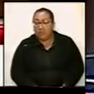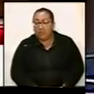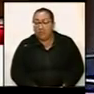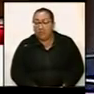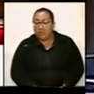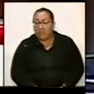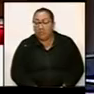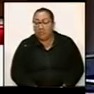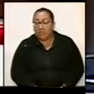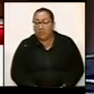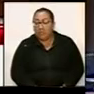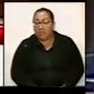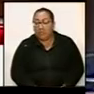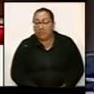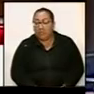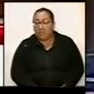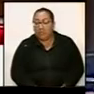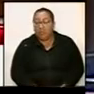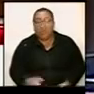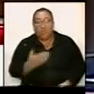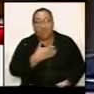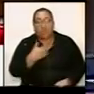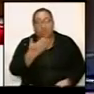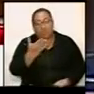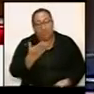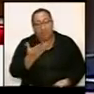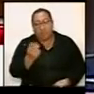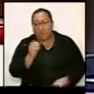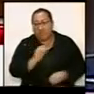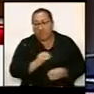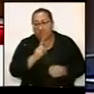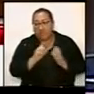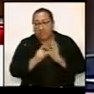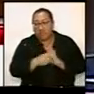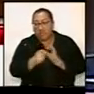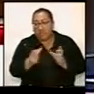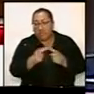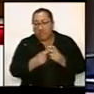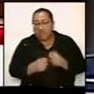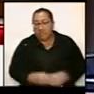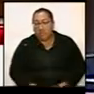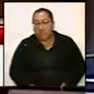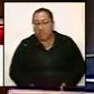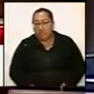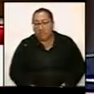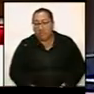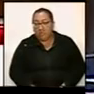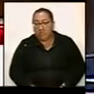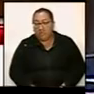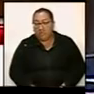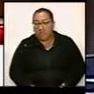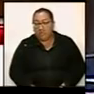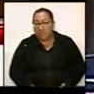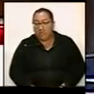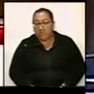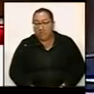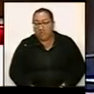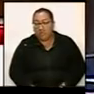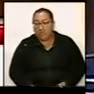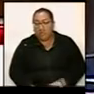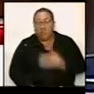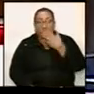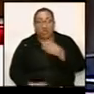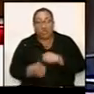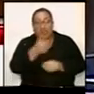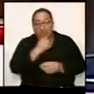Señor presidente, yo le ruego que me brinde algunos minutos más. Mis colegas no están aquí presentes y le agradezco de verdad por su